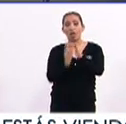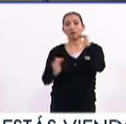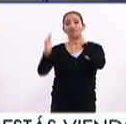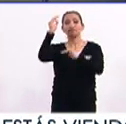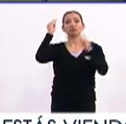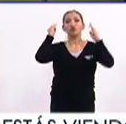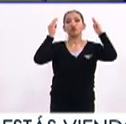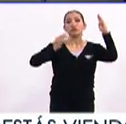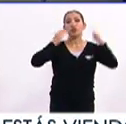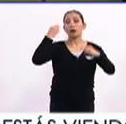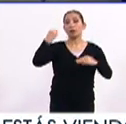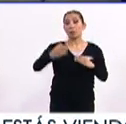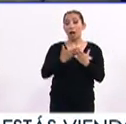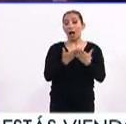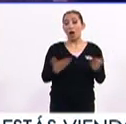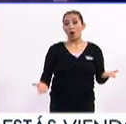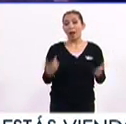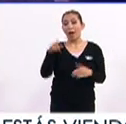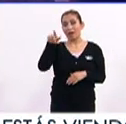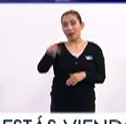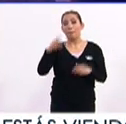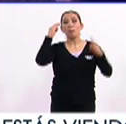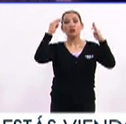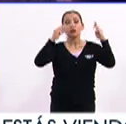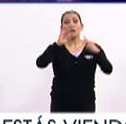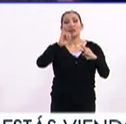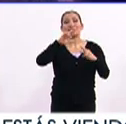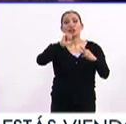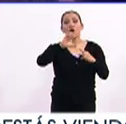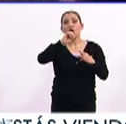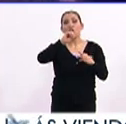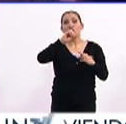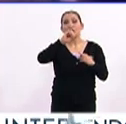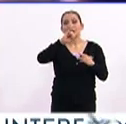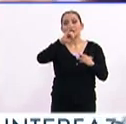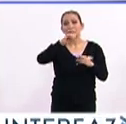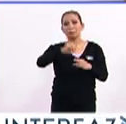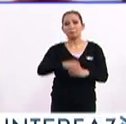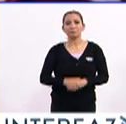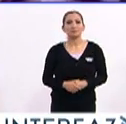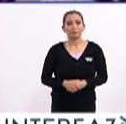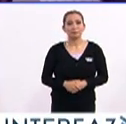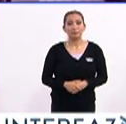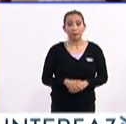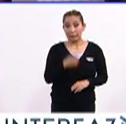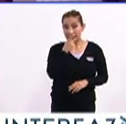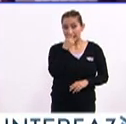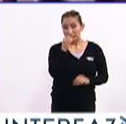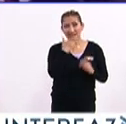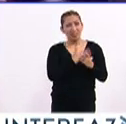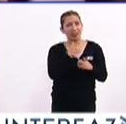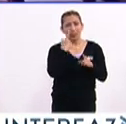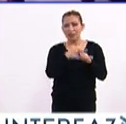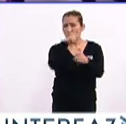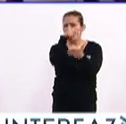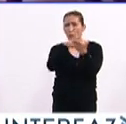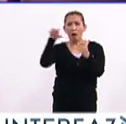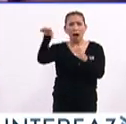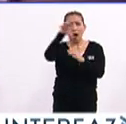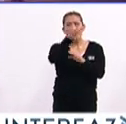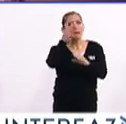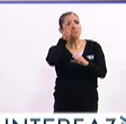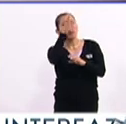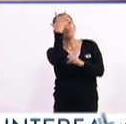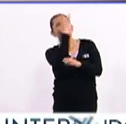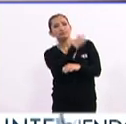de museo, llamada desde entonces Museo Francisco Cosío. Cuenta con múltiples espacios donde